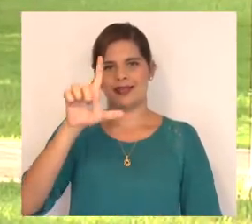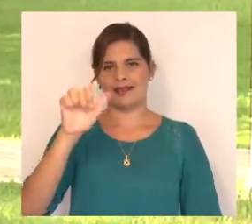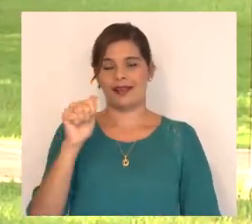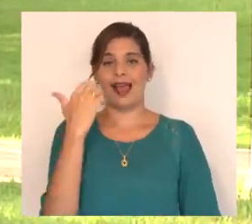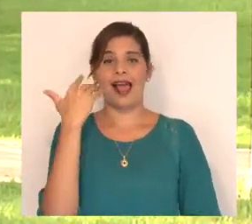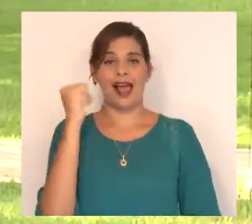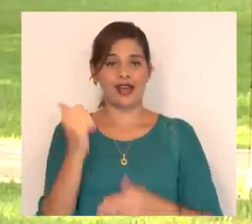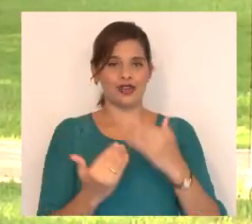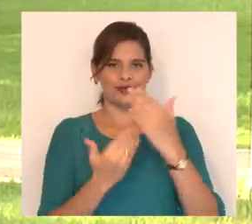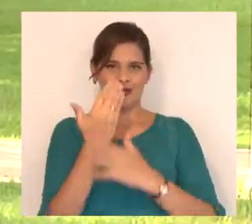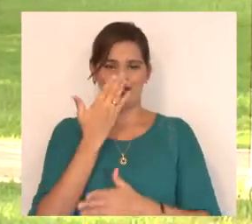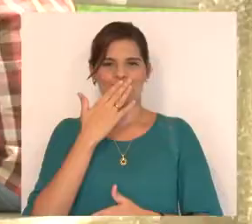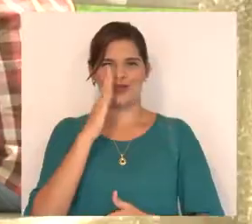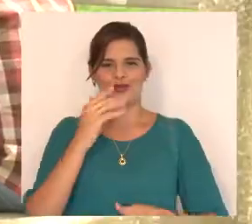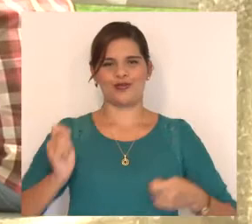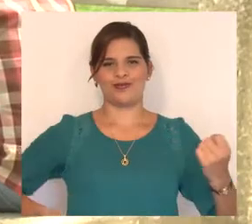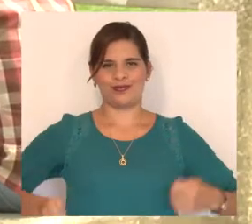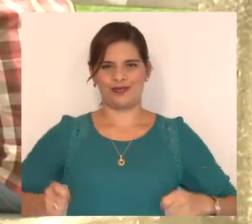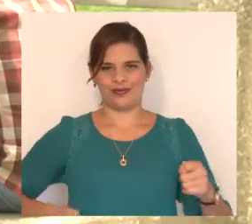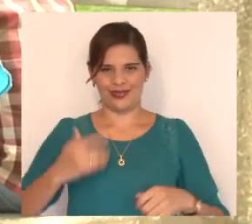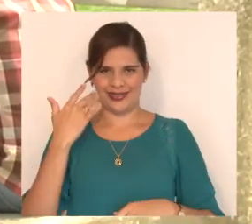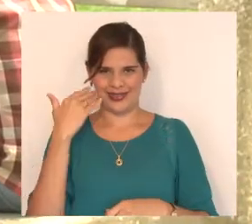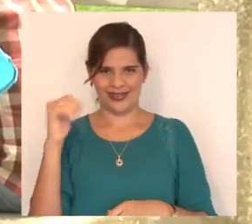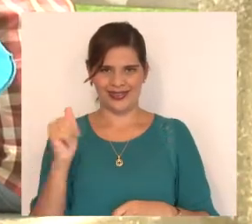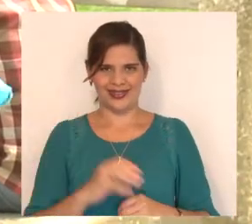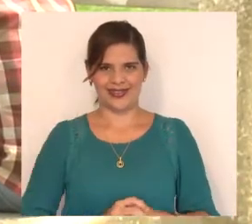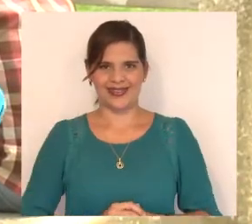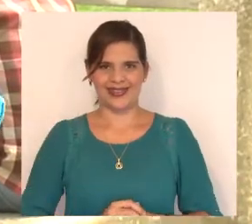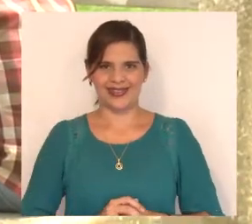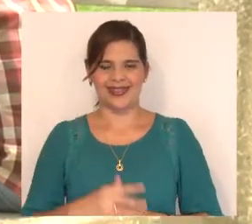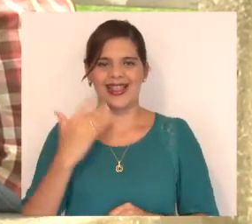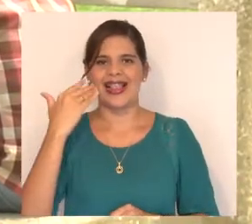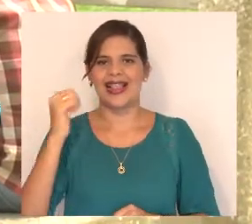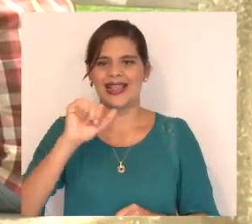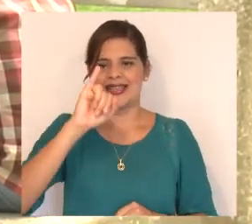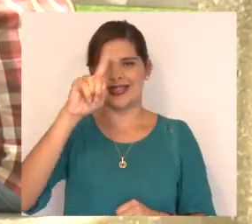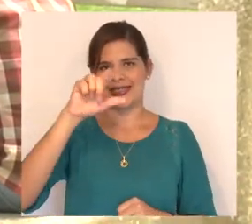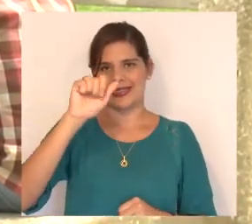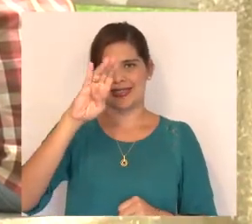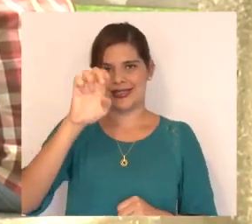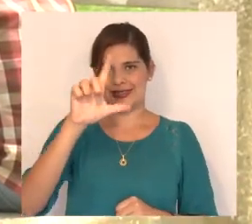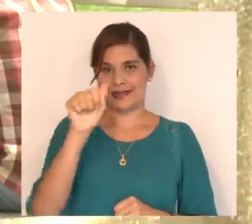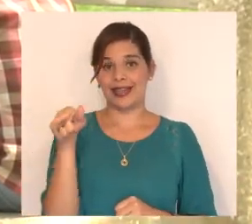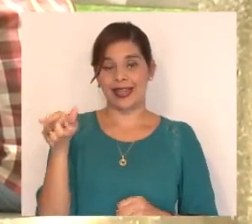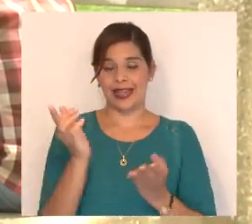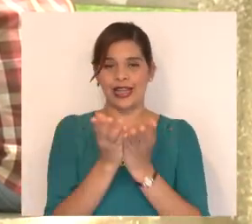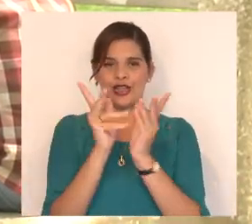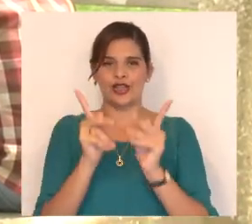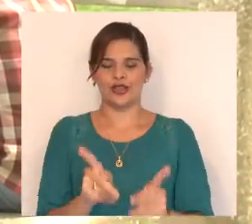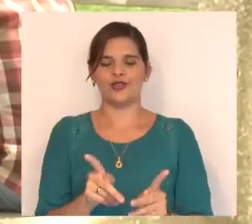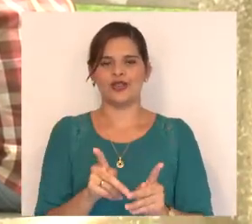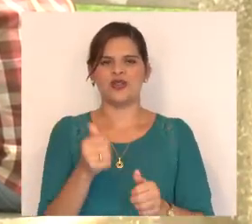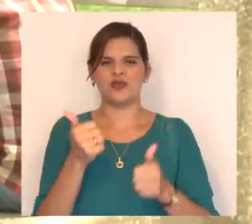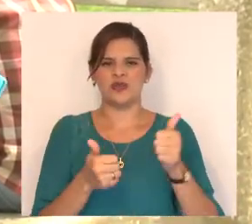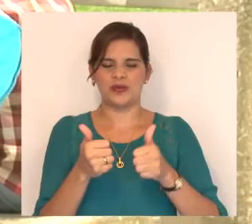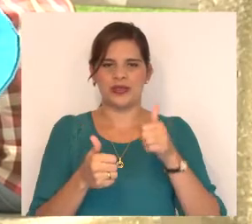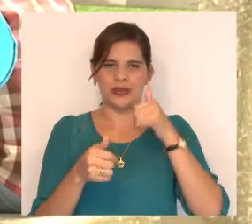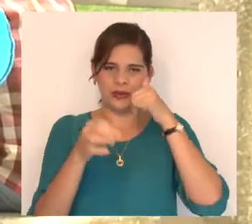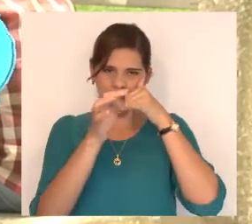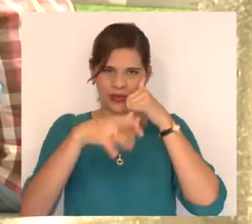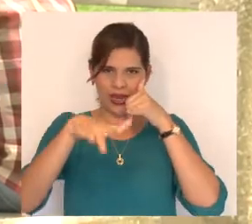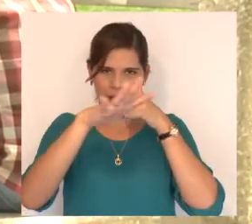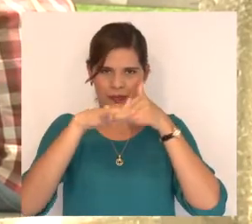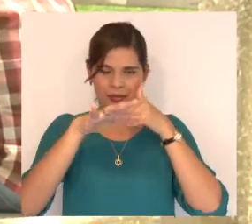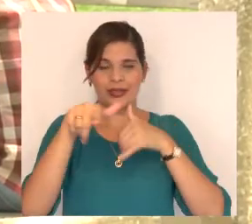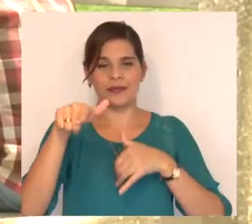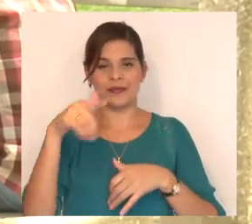nueva reina nacional del folclore. Isabela Margarita Vargas Mozo es estudiante del programa Ingeniería Ambiental y Sanitaria y un excepcional